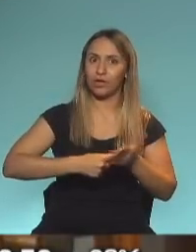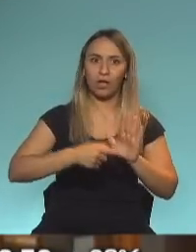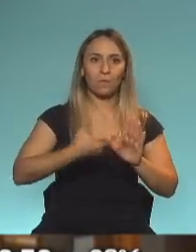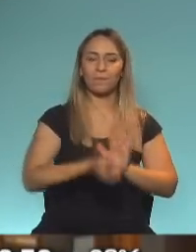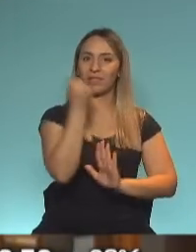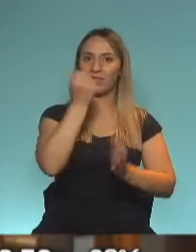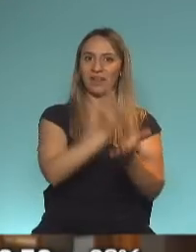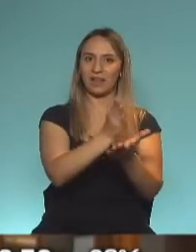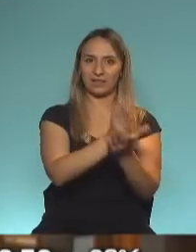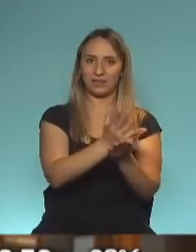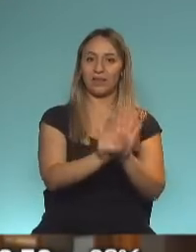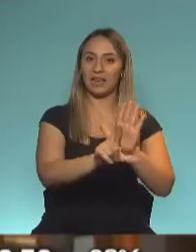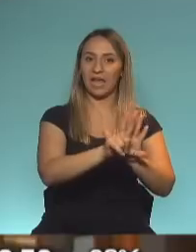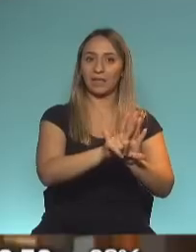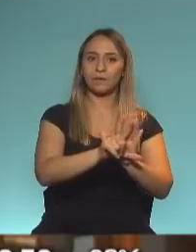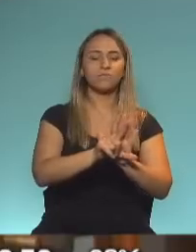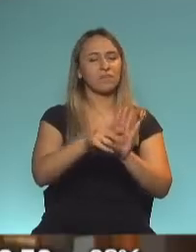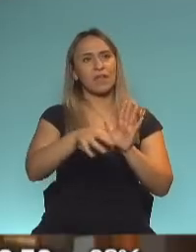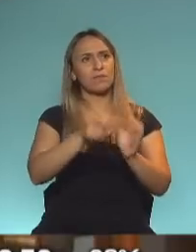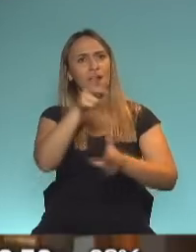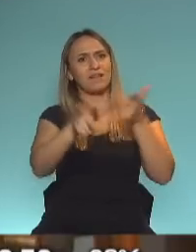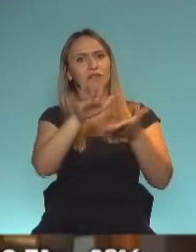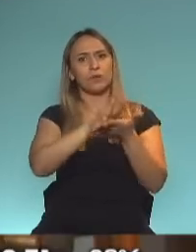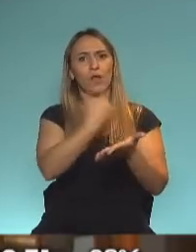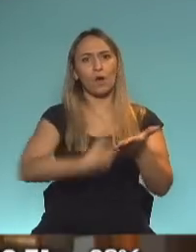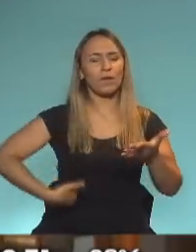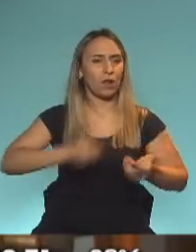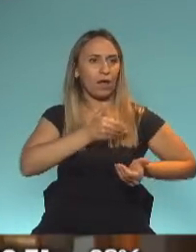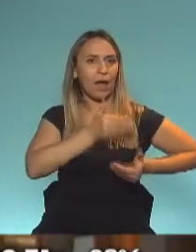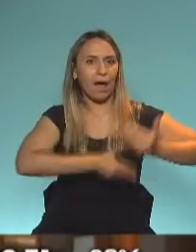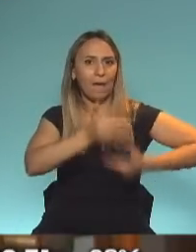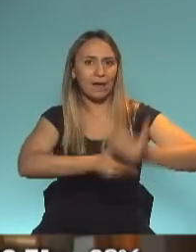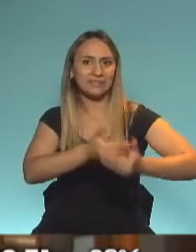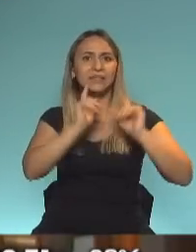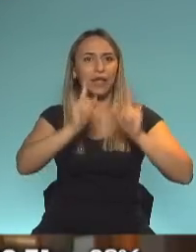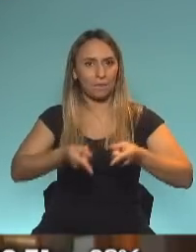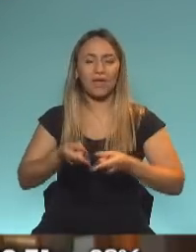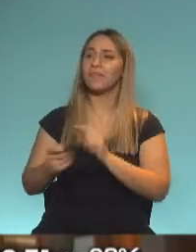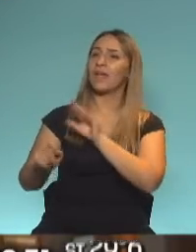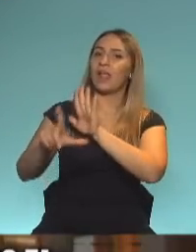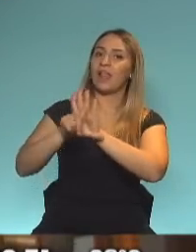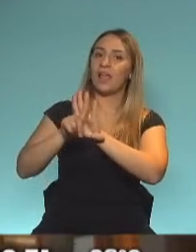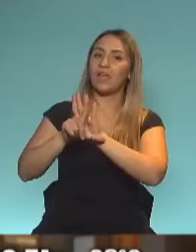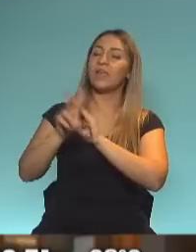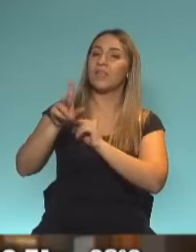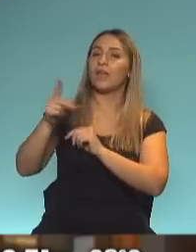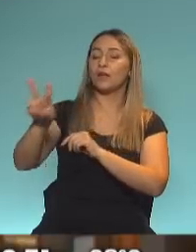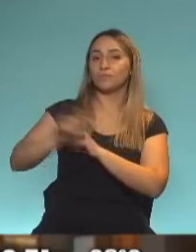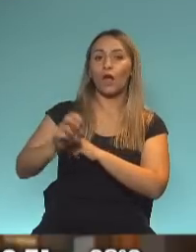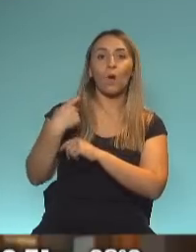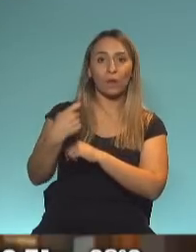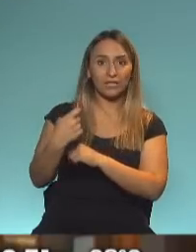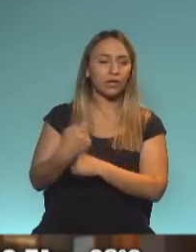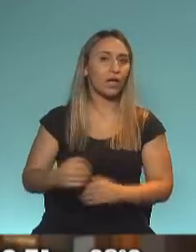en este momento del gran avance que hizo el gobierno con la ley de movilidad jubilatoria, que es exactamente la misma que